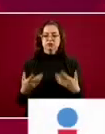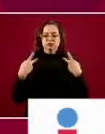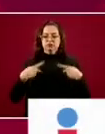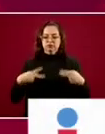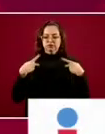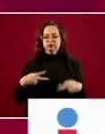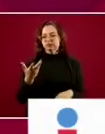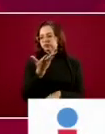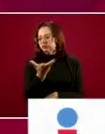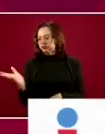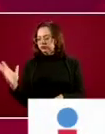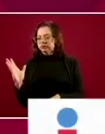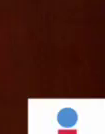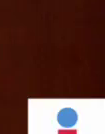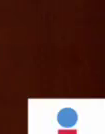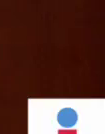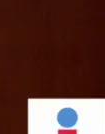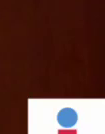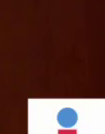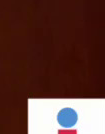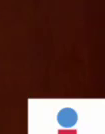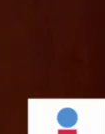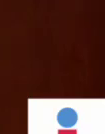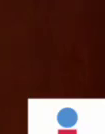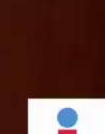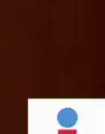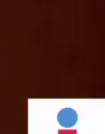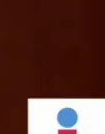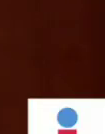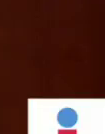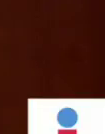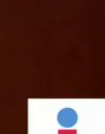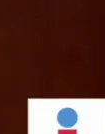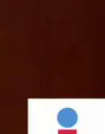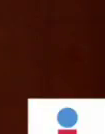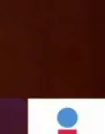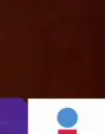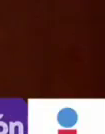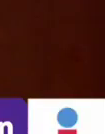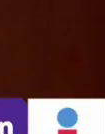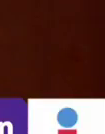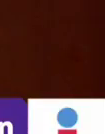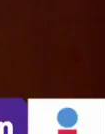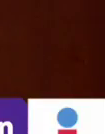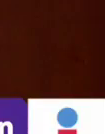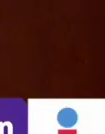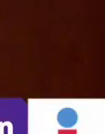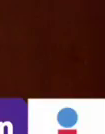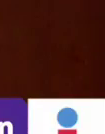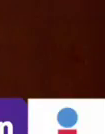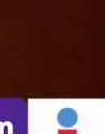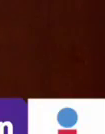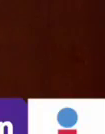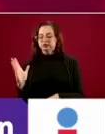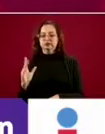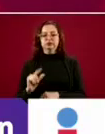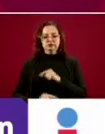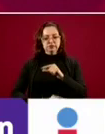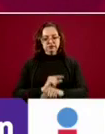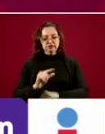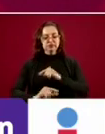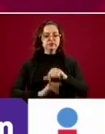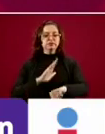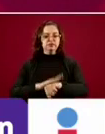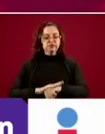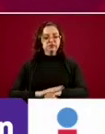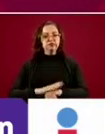un acto de corrupción. El mandatario manifestó que todo lo que se ha desatado por el caso de Manuel Bartlett tiene que ver, como en